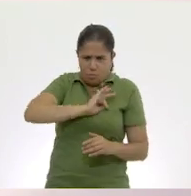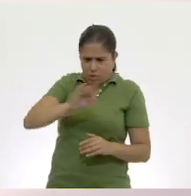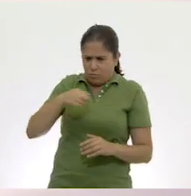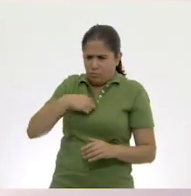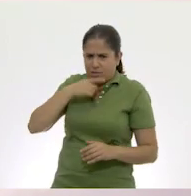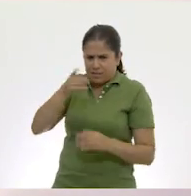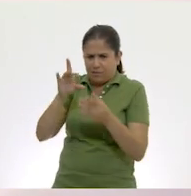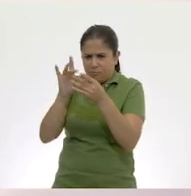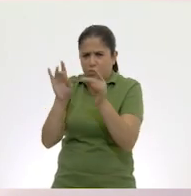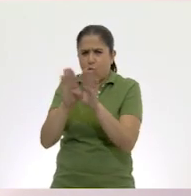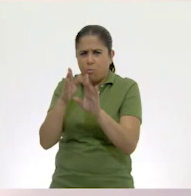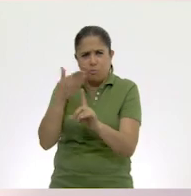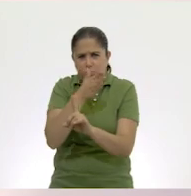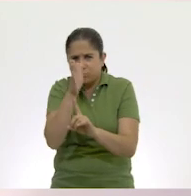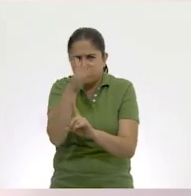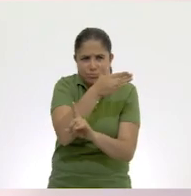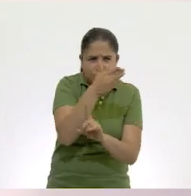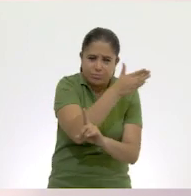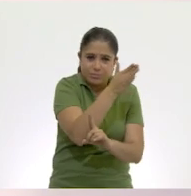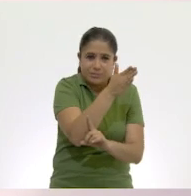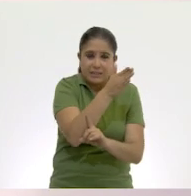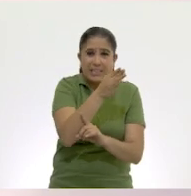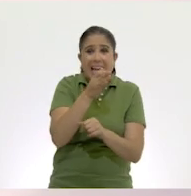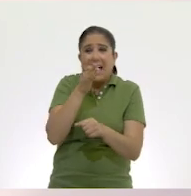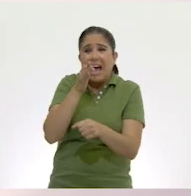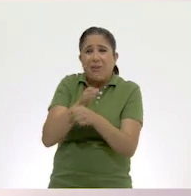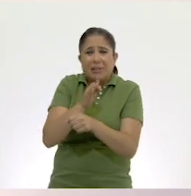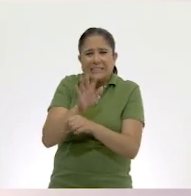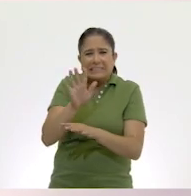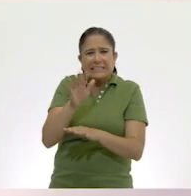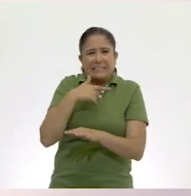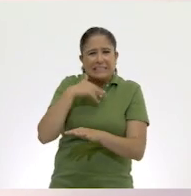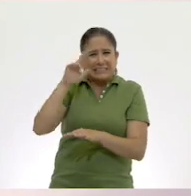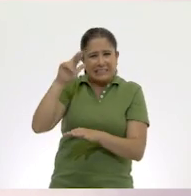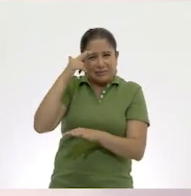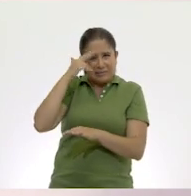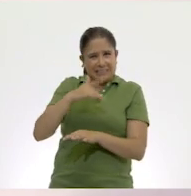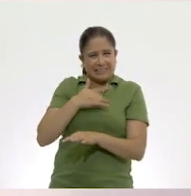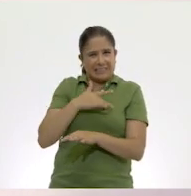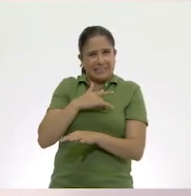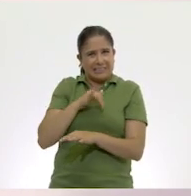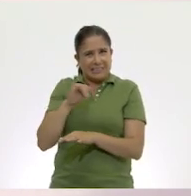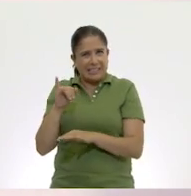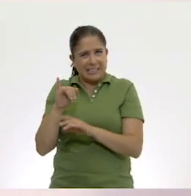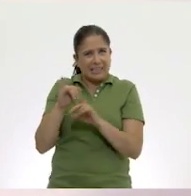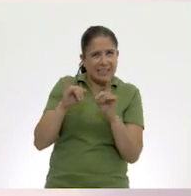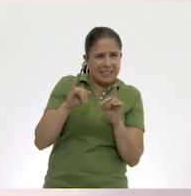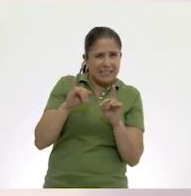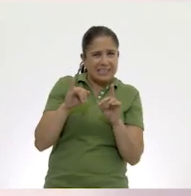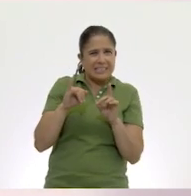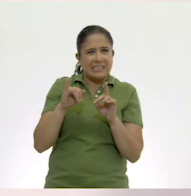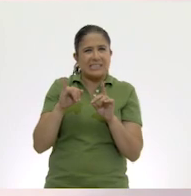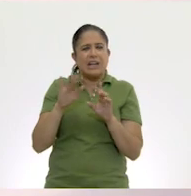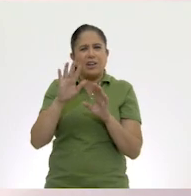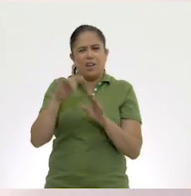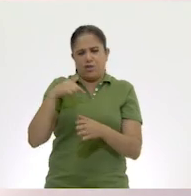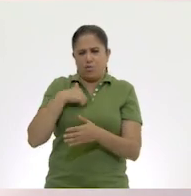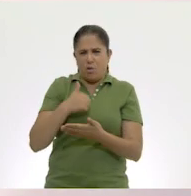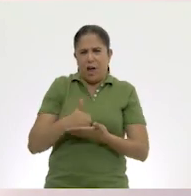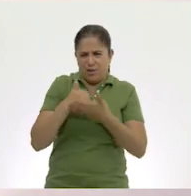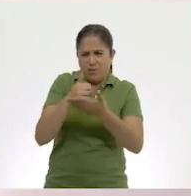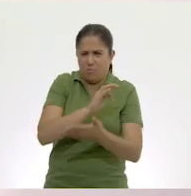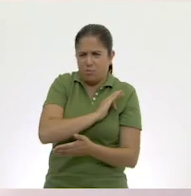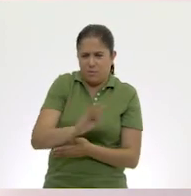cómo llegar pero en este momento no recuerdo bien si era a la izquierda oa la derecha yo sé quién puede ayudarte